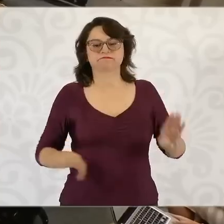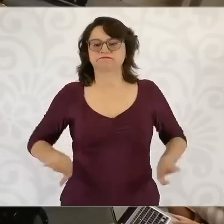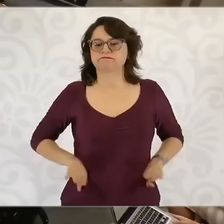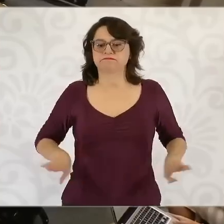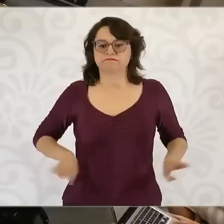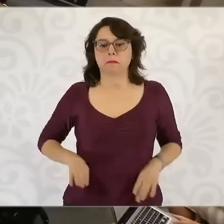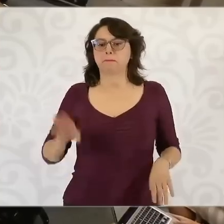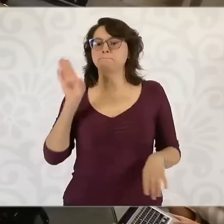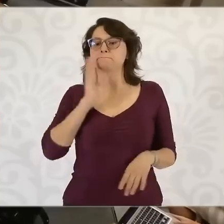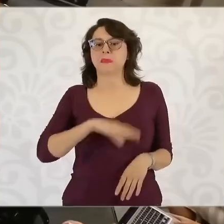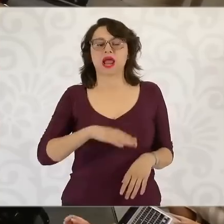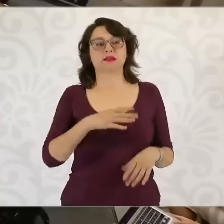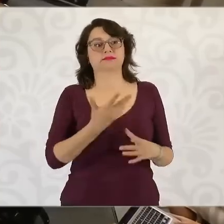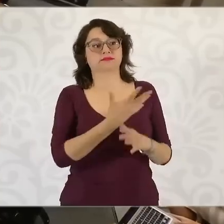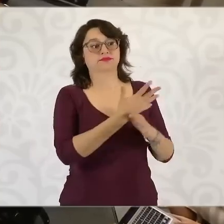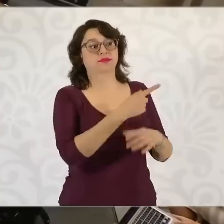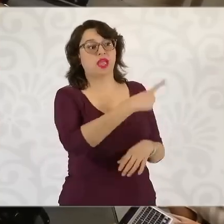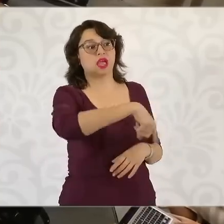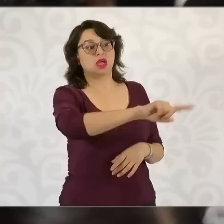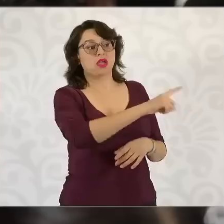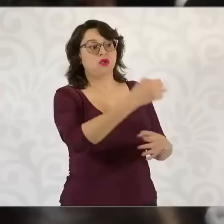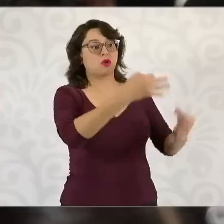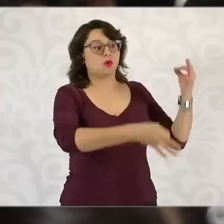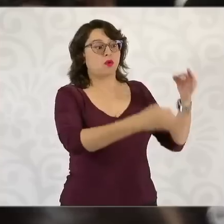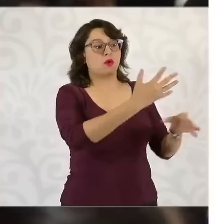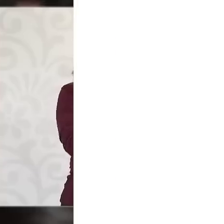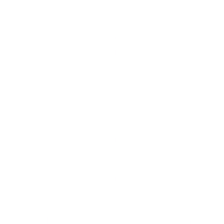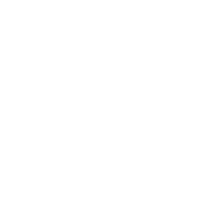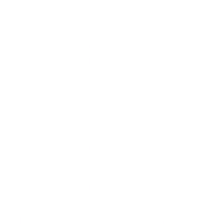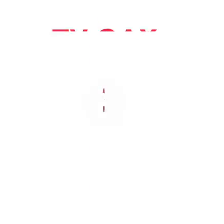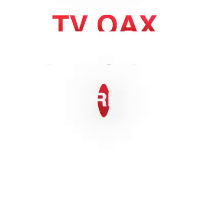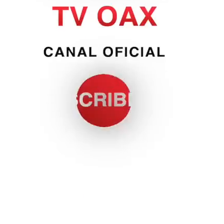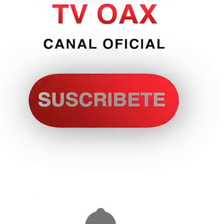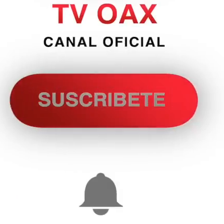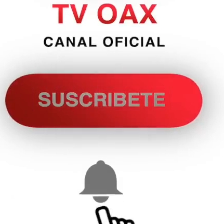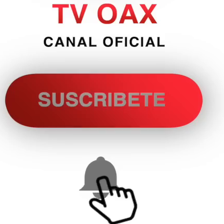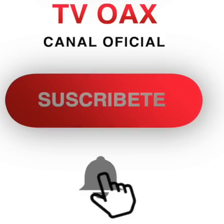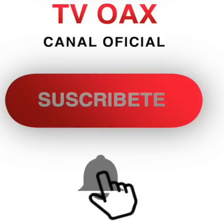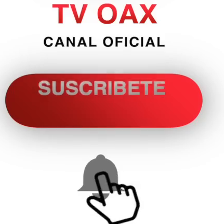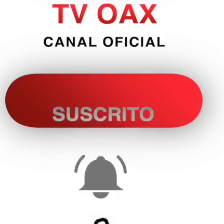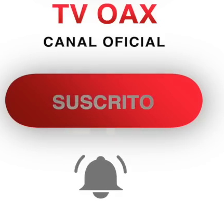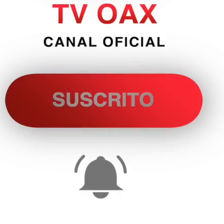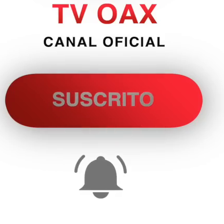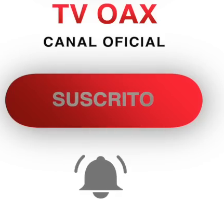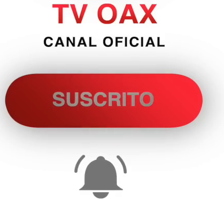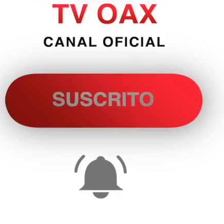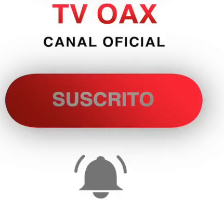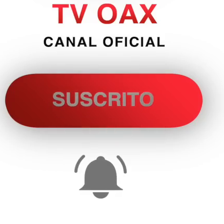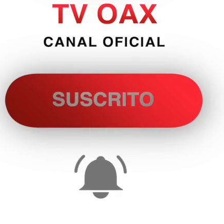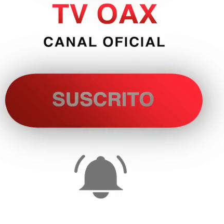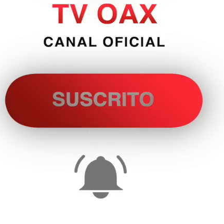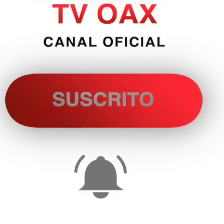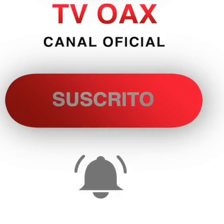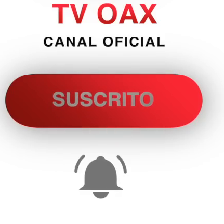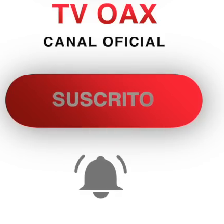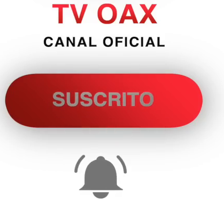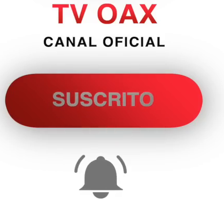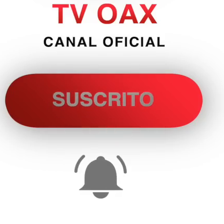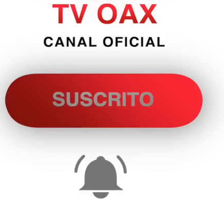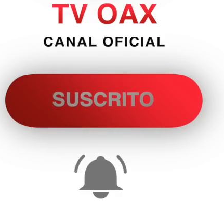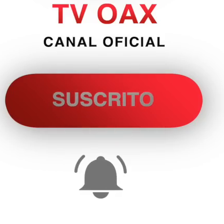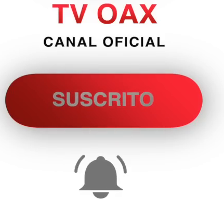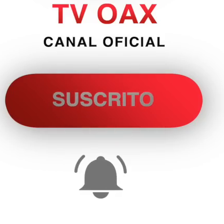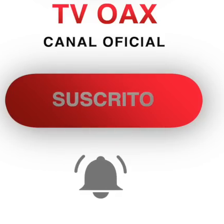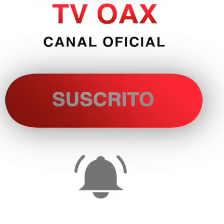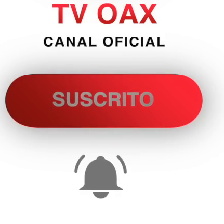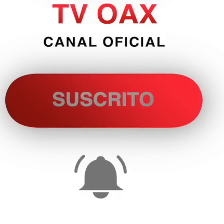parte de los jueces? Y la última, perdóneme, la extensión. Esto sería a partir de septiembre, que ya